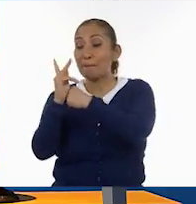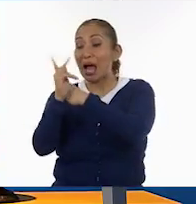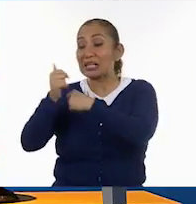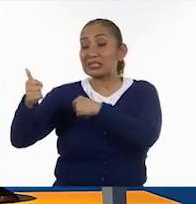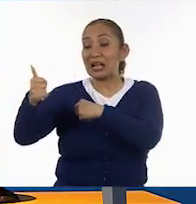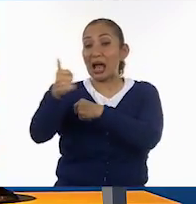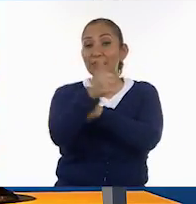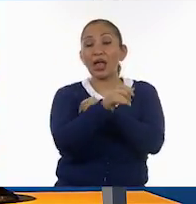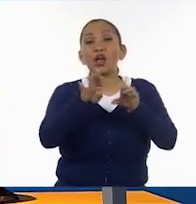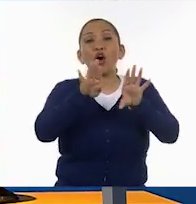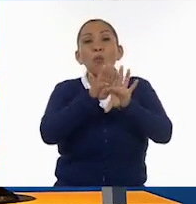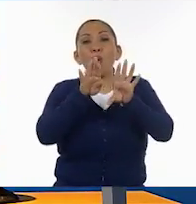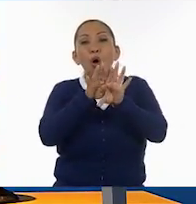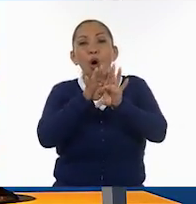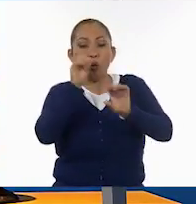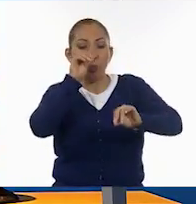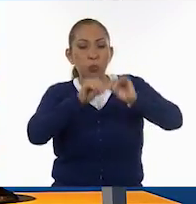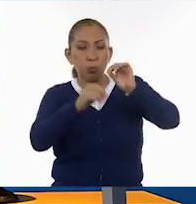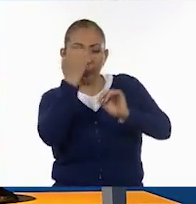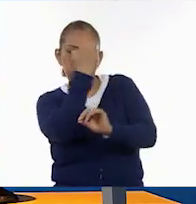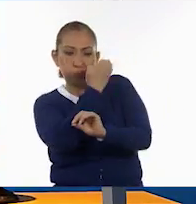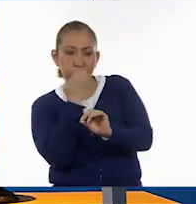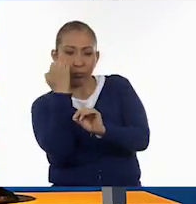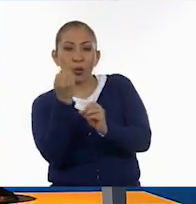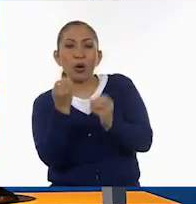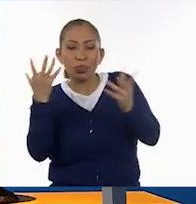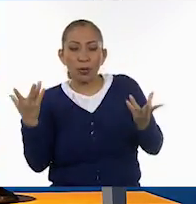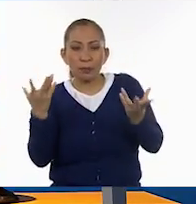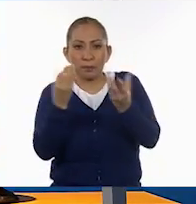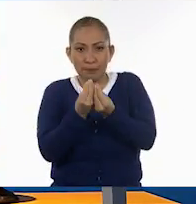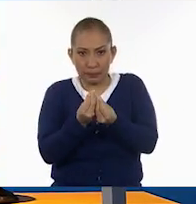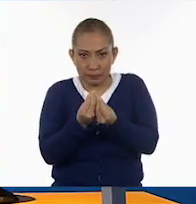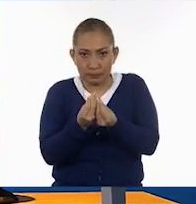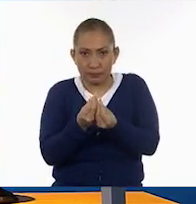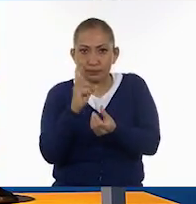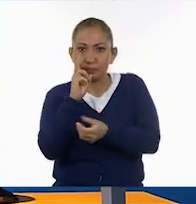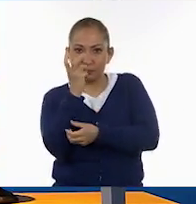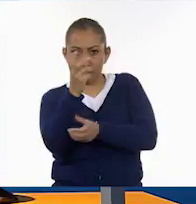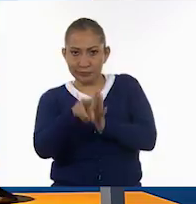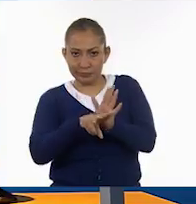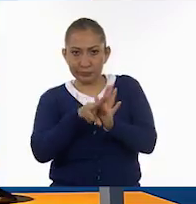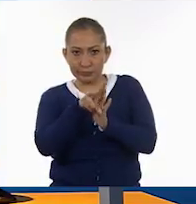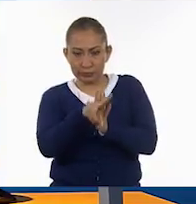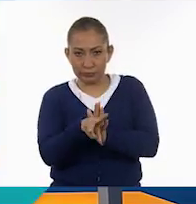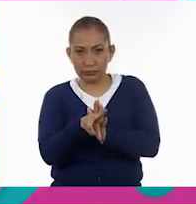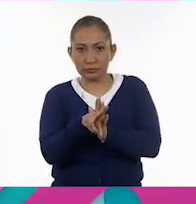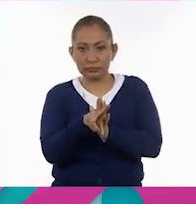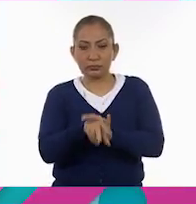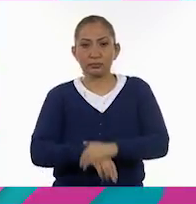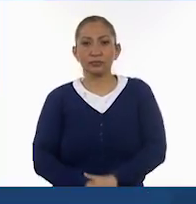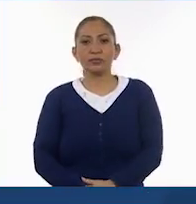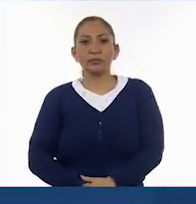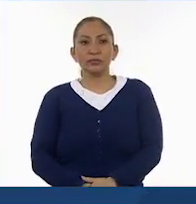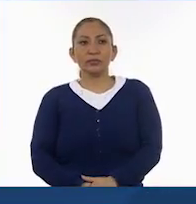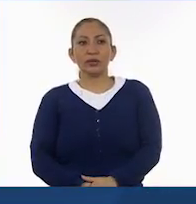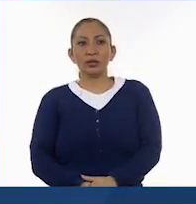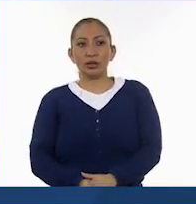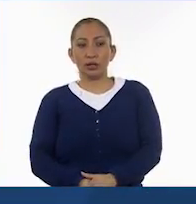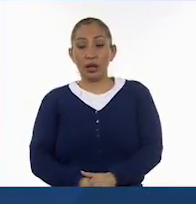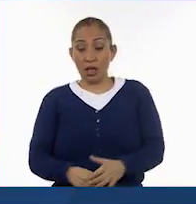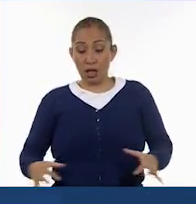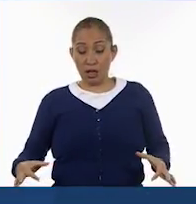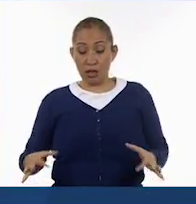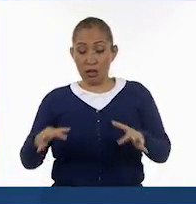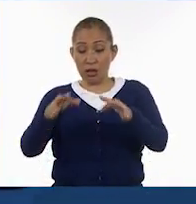y cómo se hace esta valoración de esas cantidades. Entonces vamos a ver el video. Las pirámides